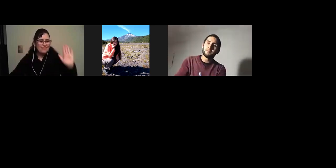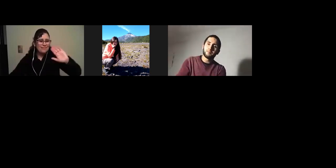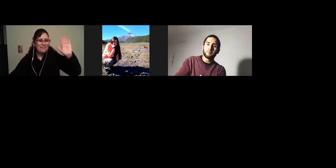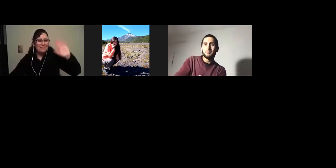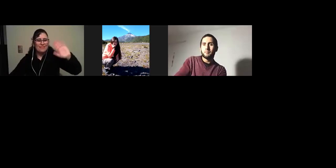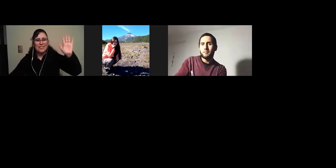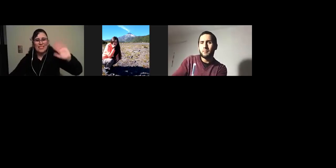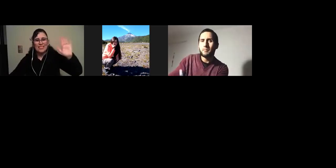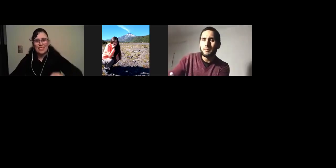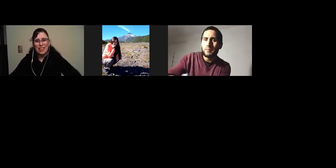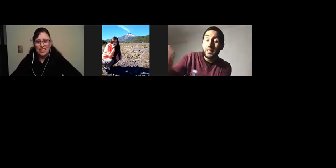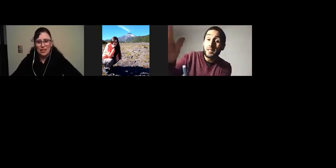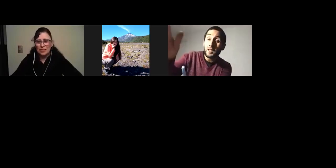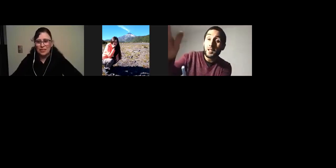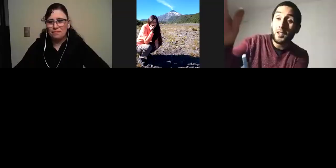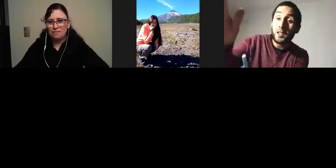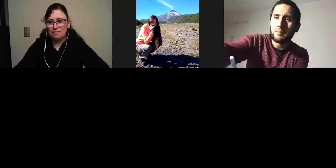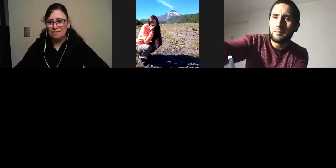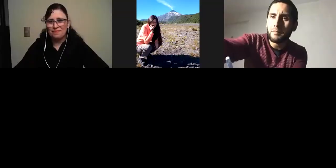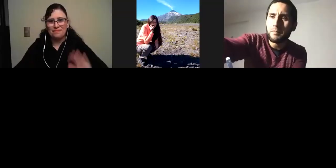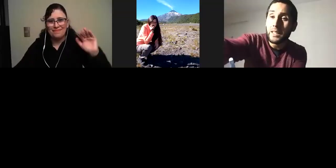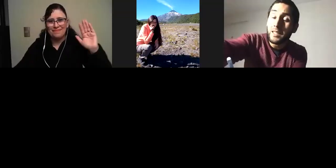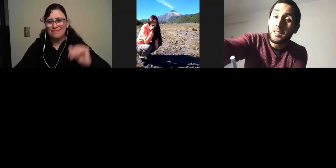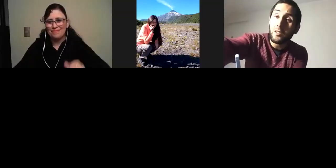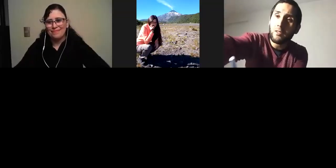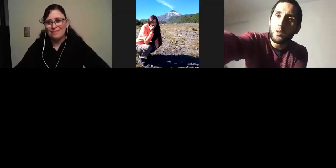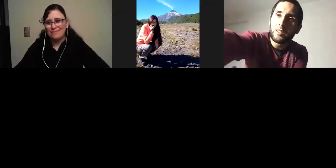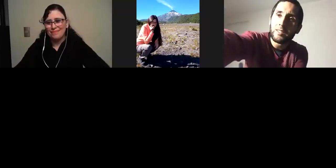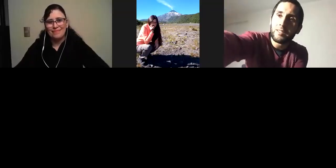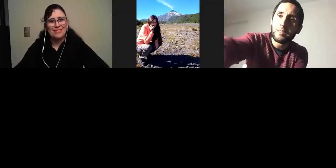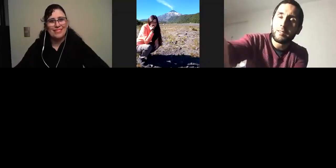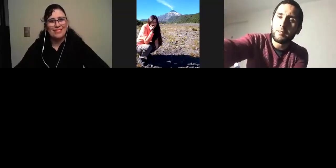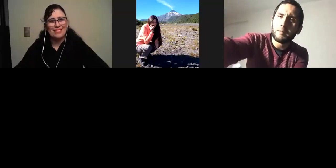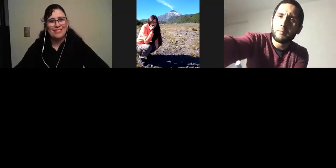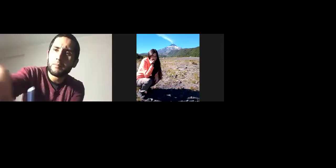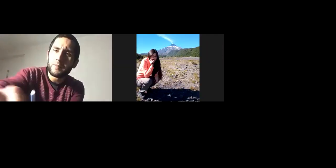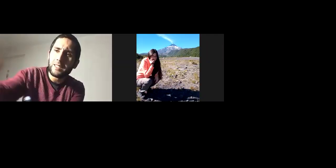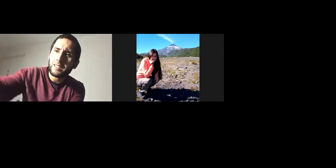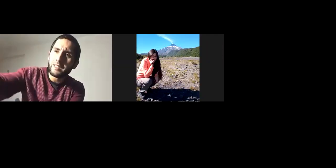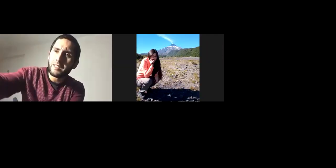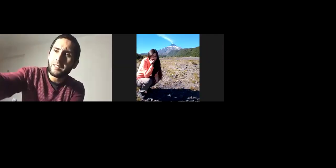chao. No, profe. Chao, chao. Chao, Chao, a nos vemos. todos. Chao, nos vemos. Profe.